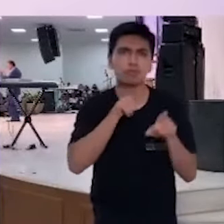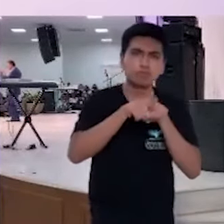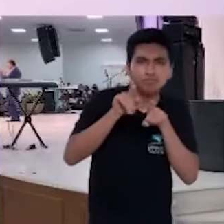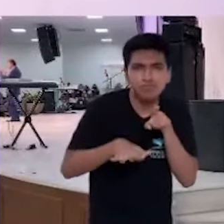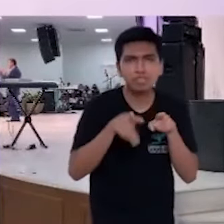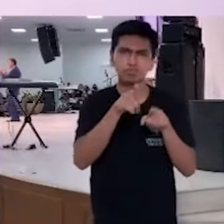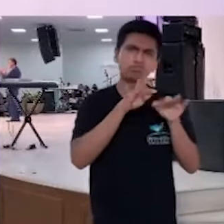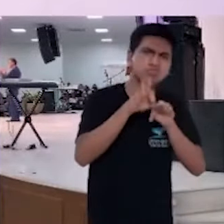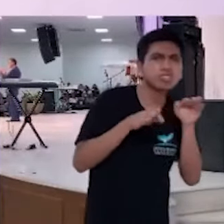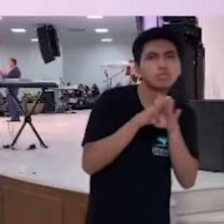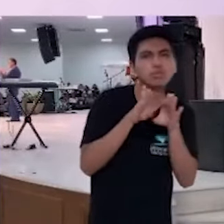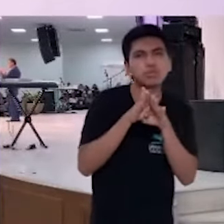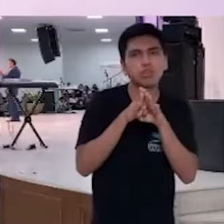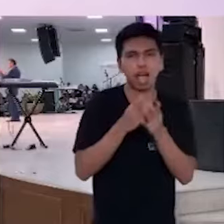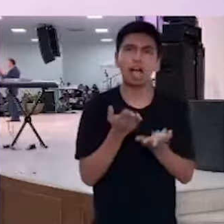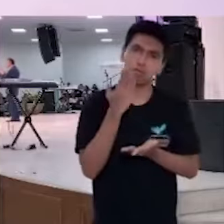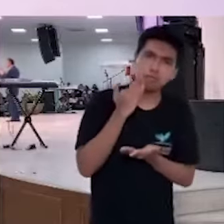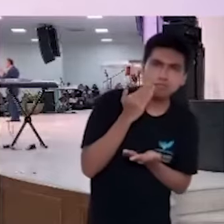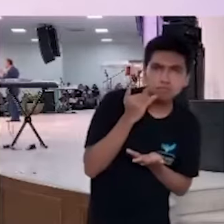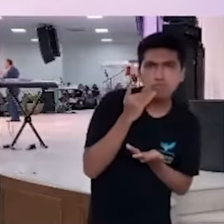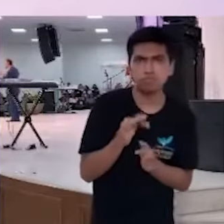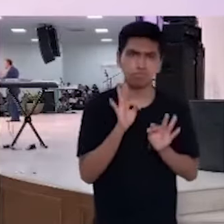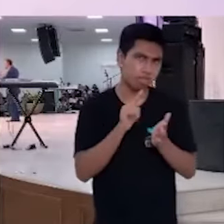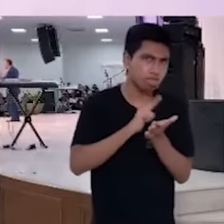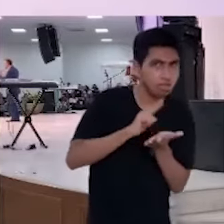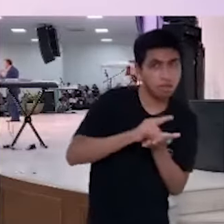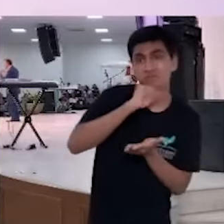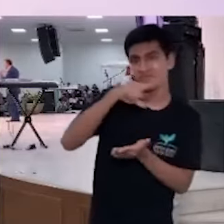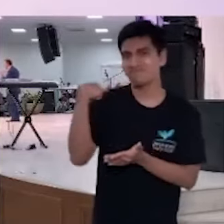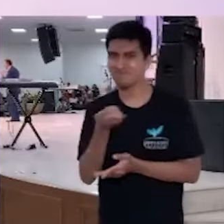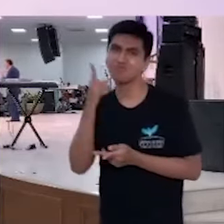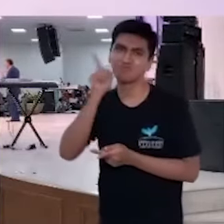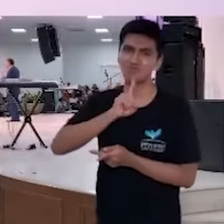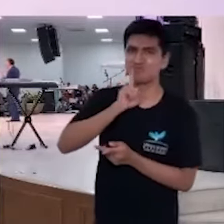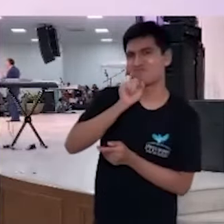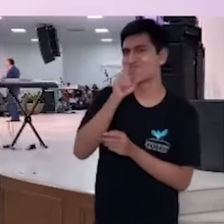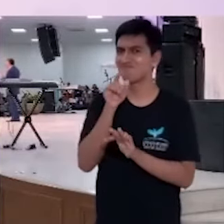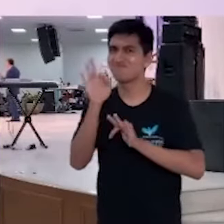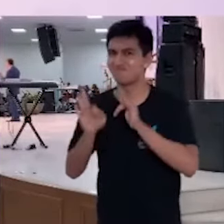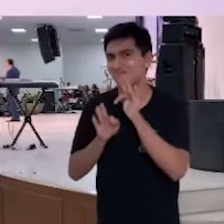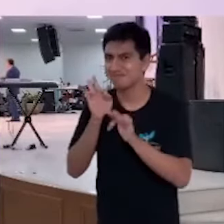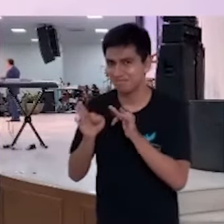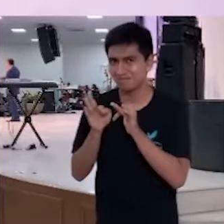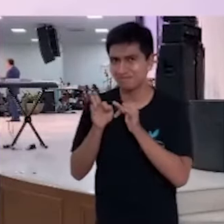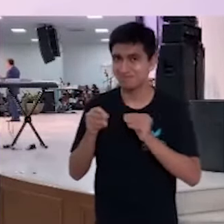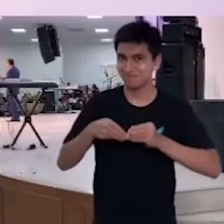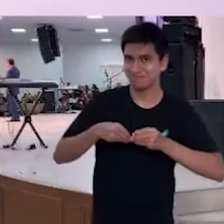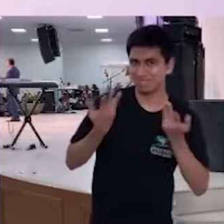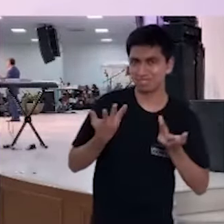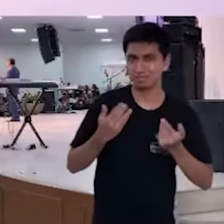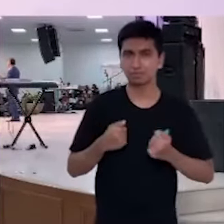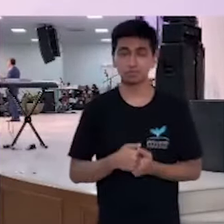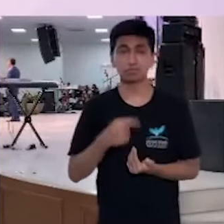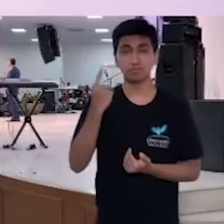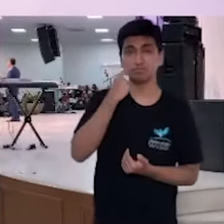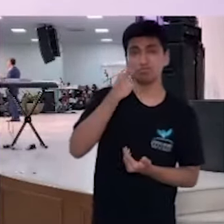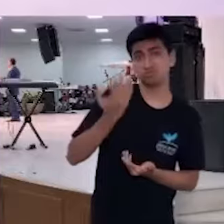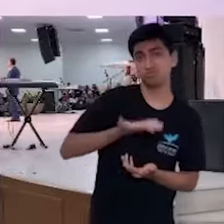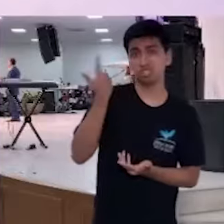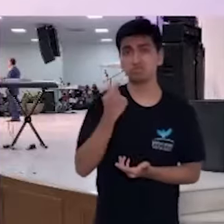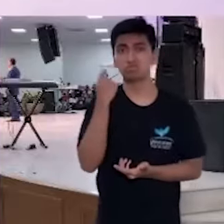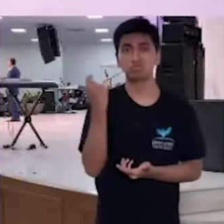de la cercanía tanto emocional como física. Algo que David no